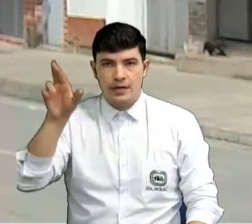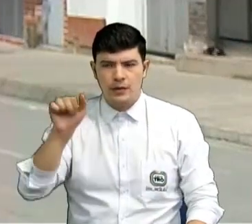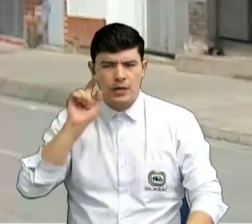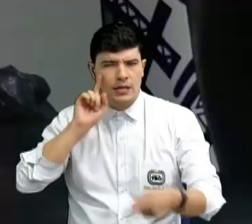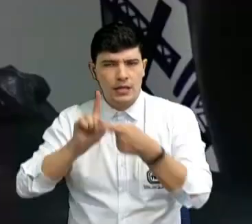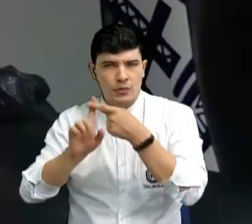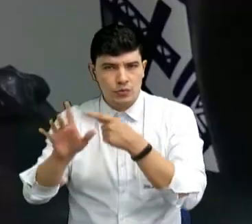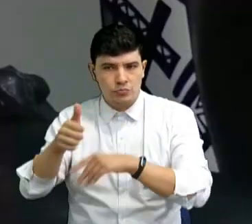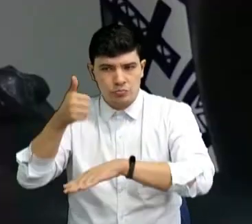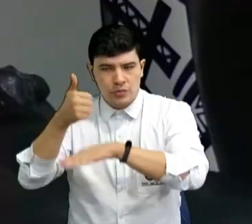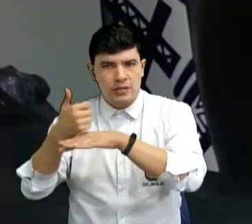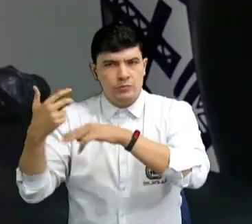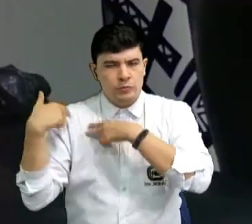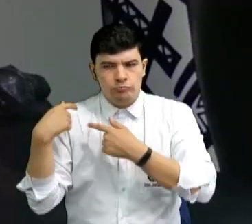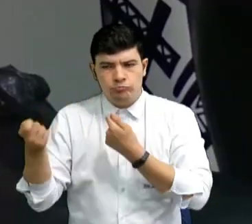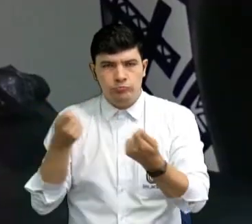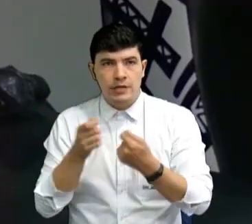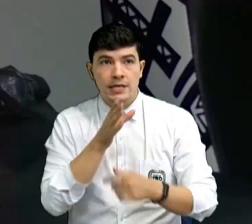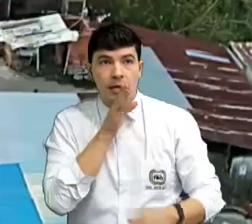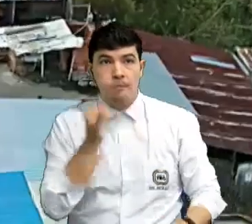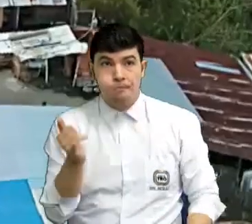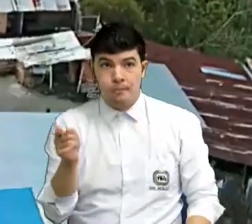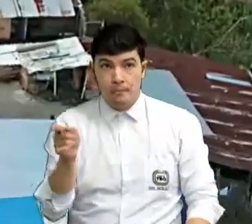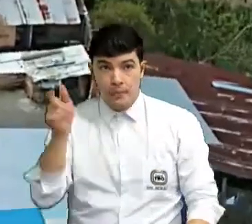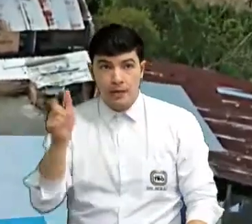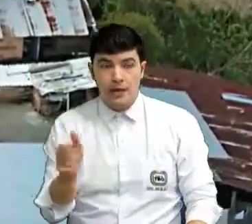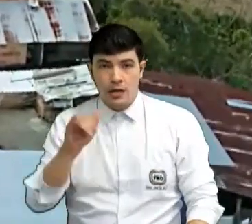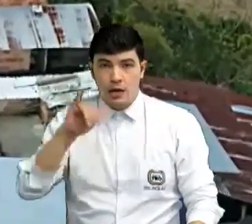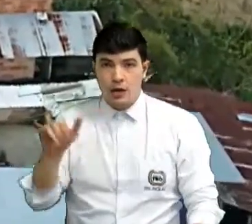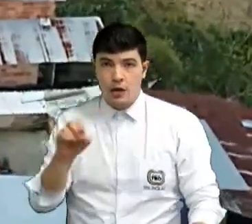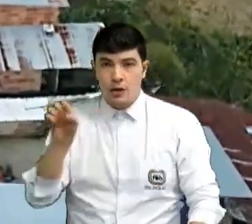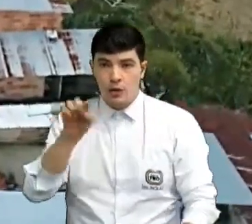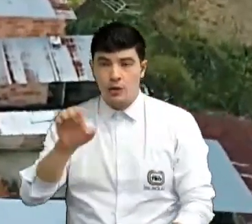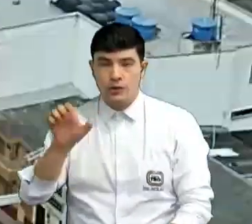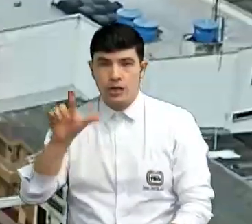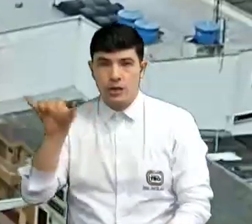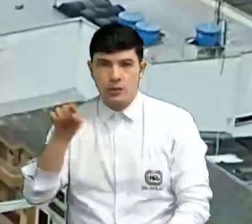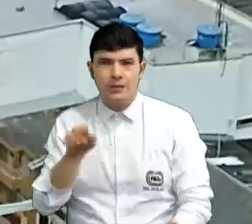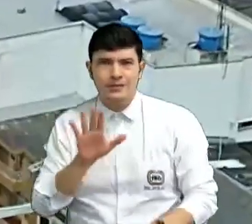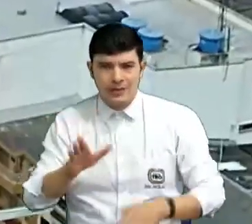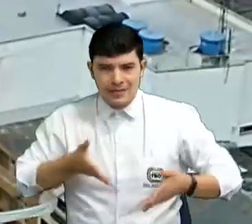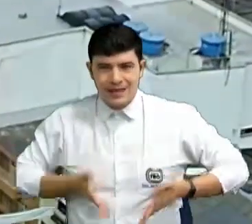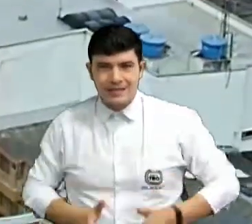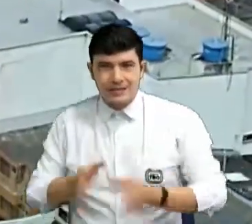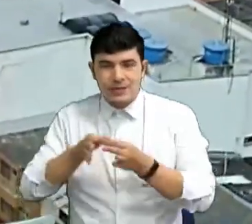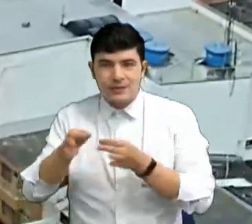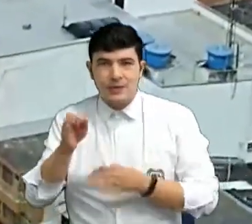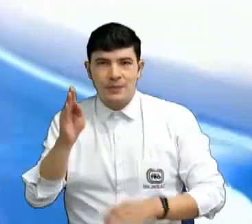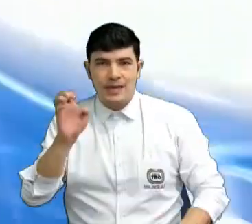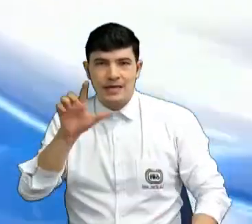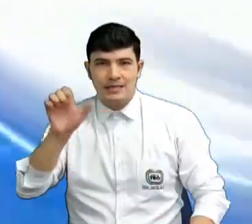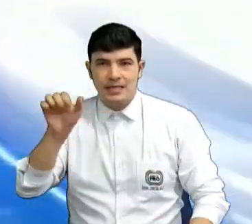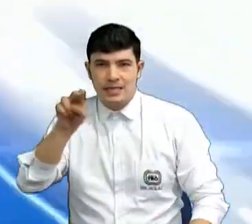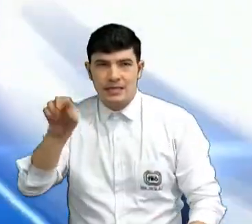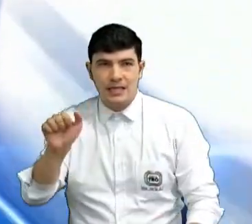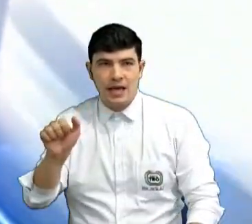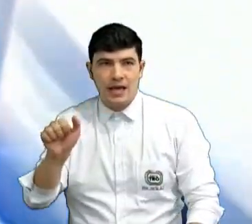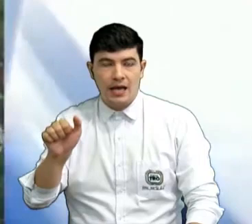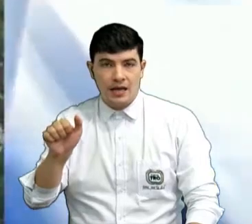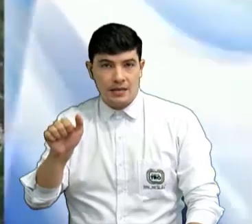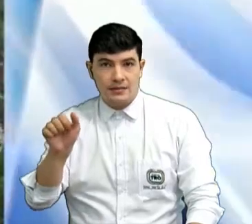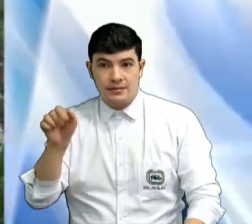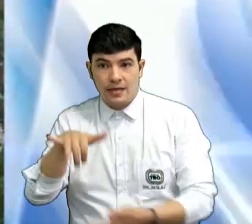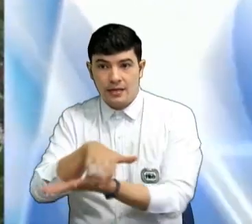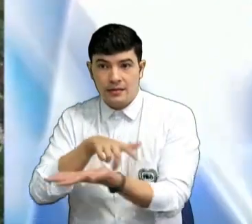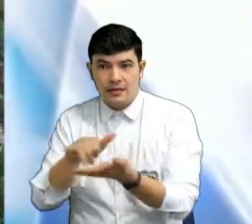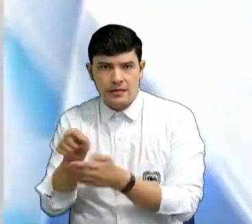usuarios. Se trata de José Luis Medina Romero, nacido en La Belleza, Santander, enfermero profesional, especialista en gerencia